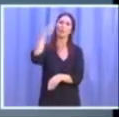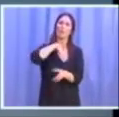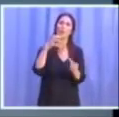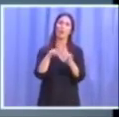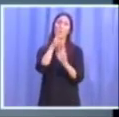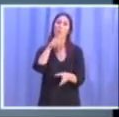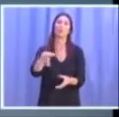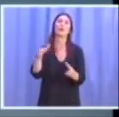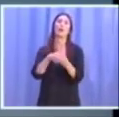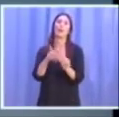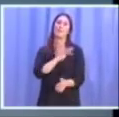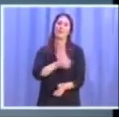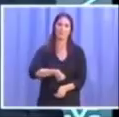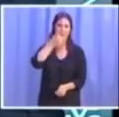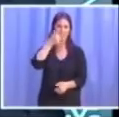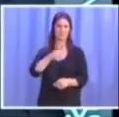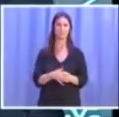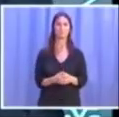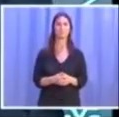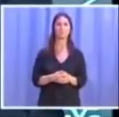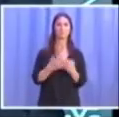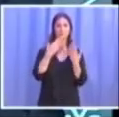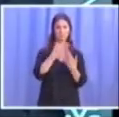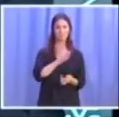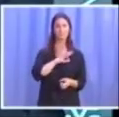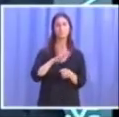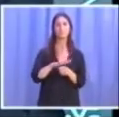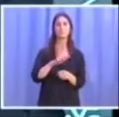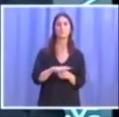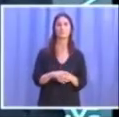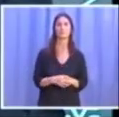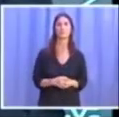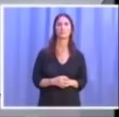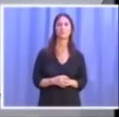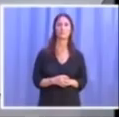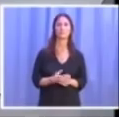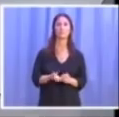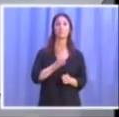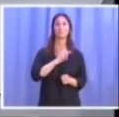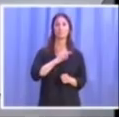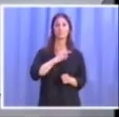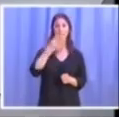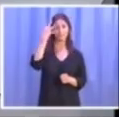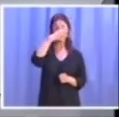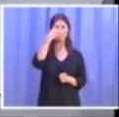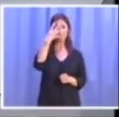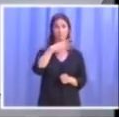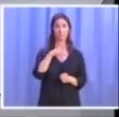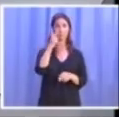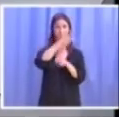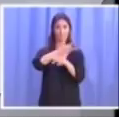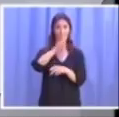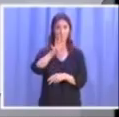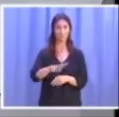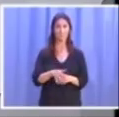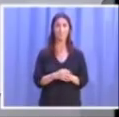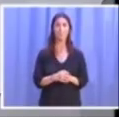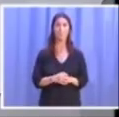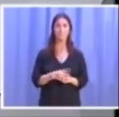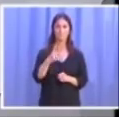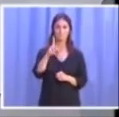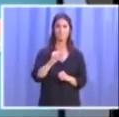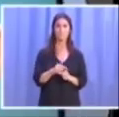porque Granada merece más. Gracias, señora Gutiérrez. Señor Salvador, su cámara es la 4, tiene su